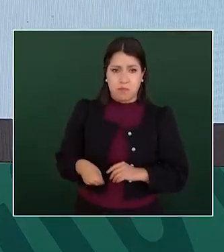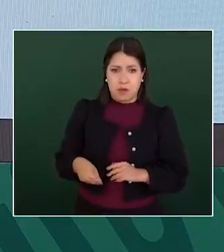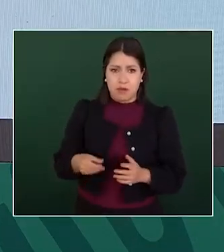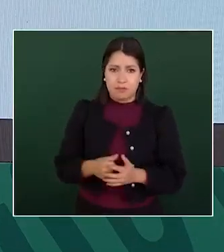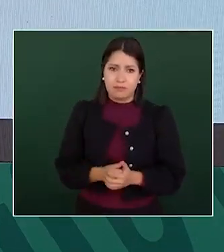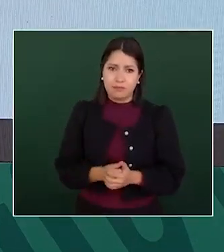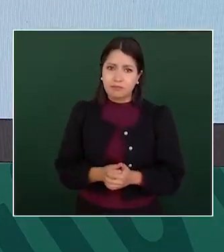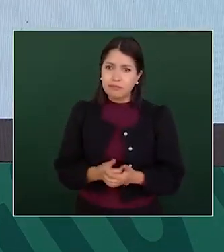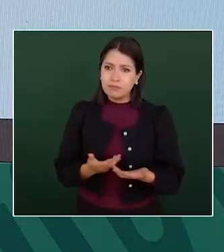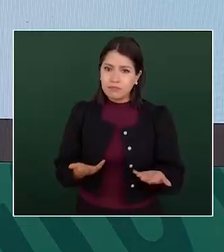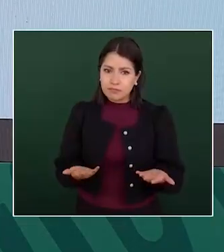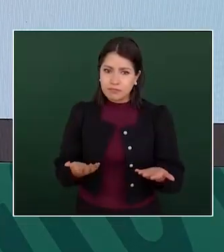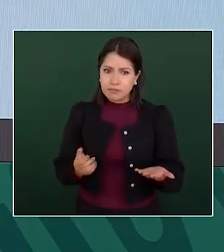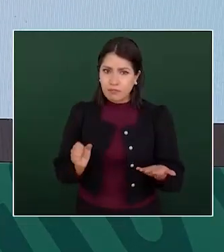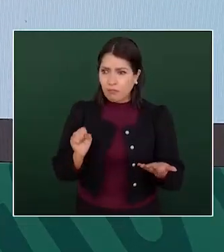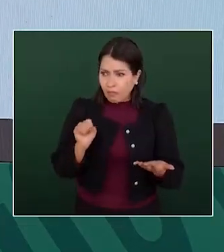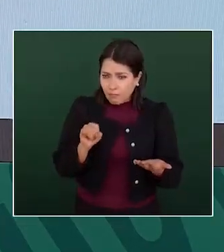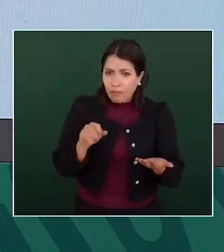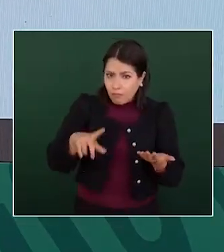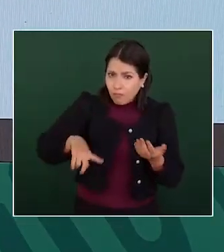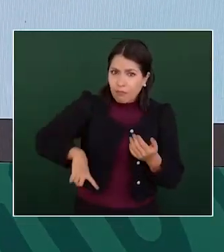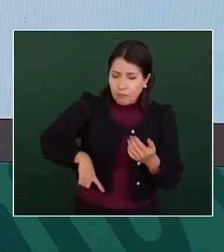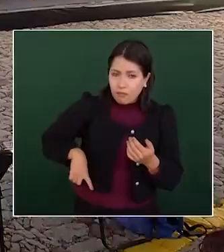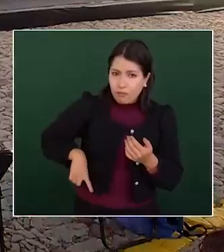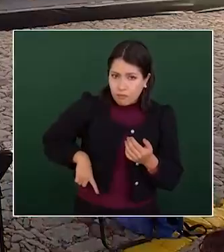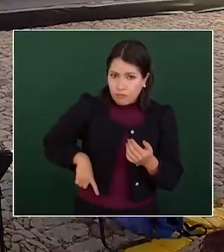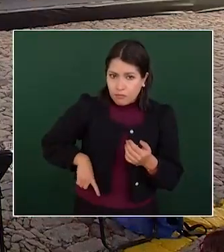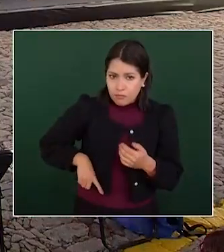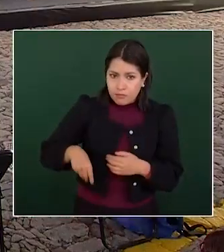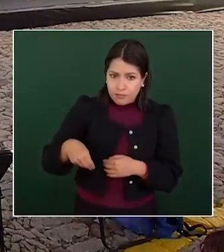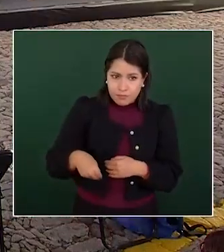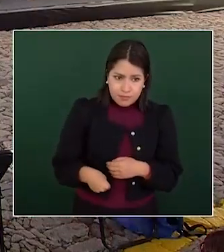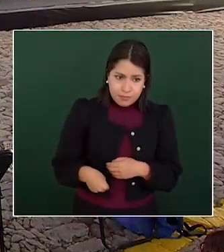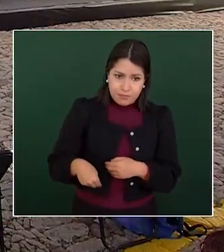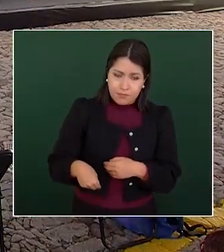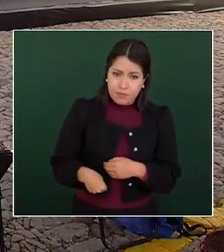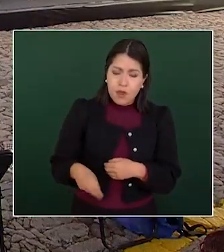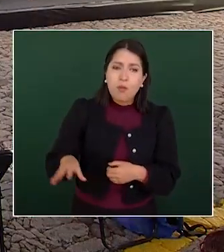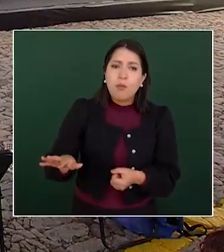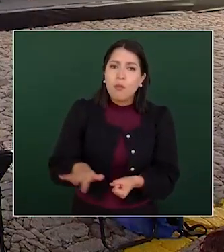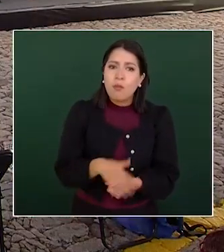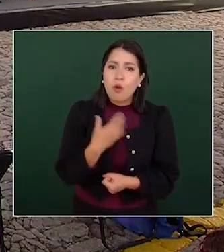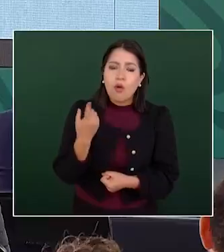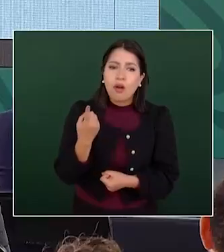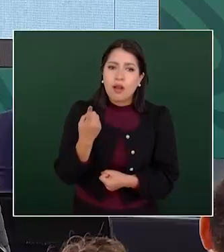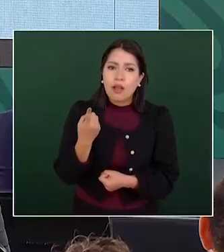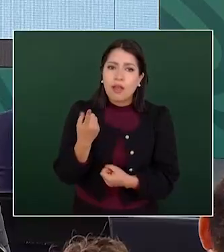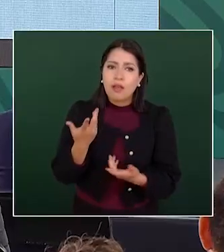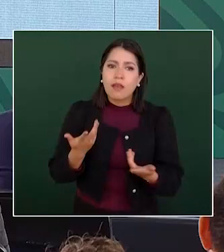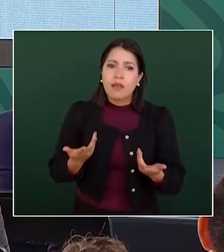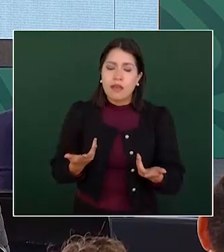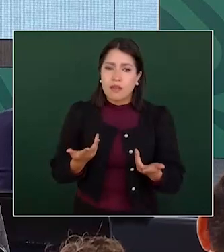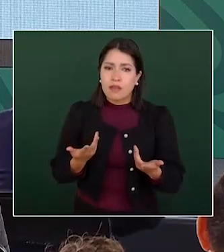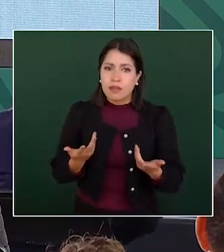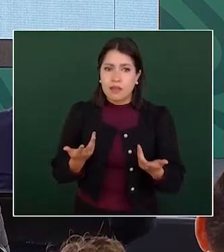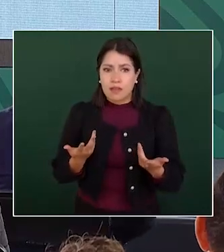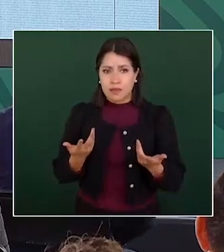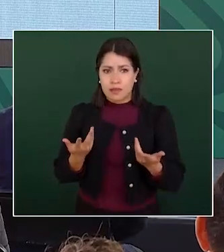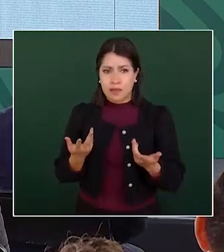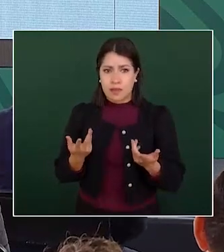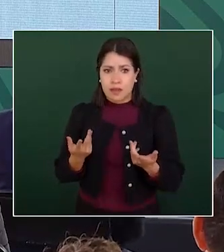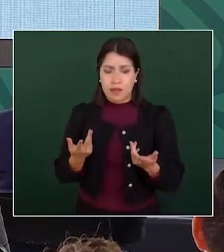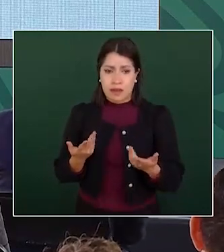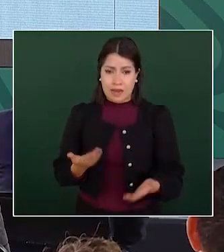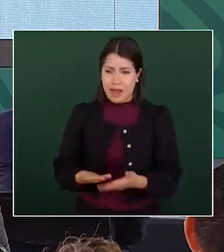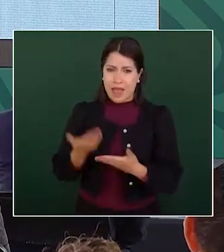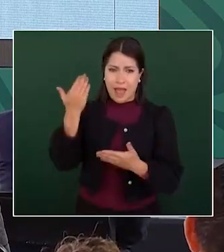Y sí, claro que fue el Estado, porque quienes estaban en ese entonces